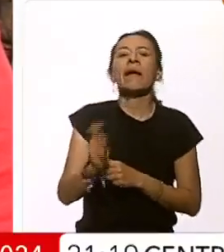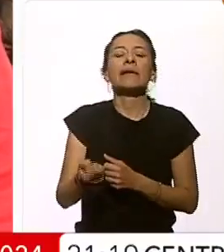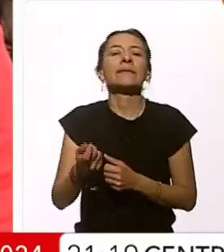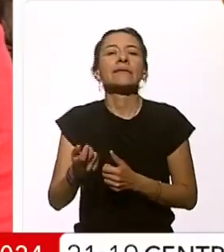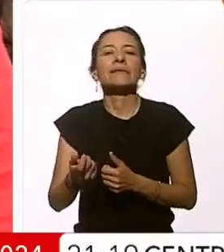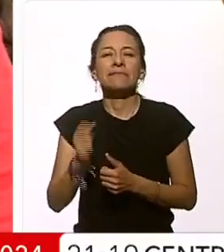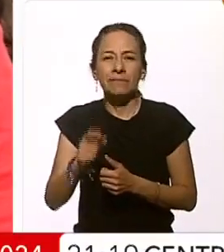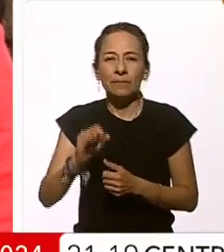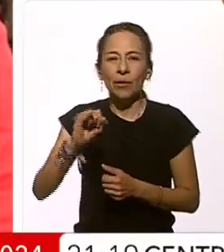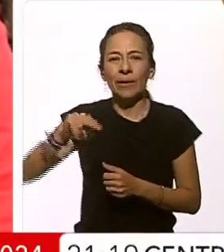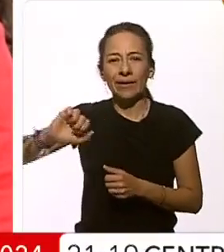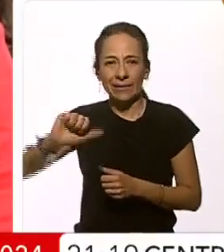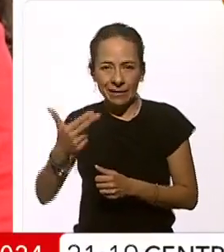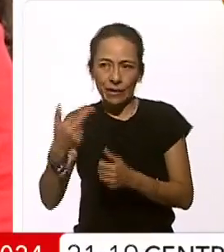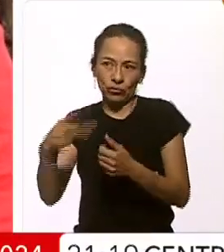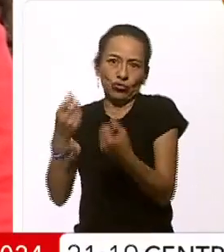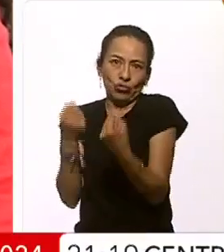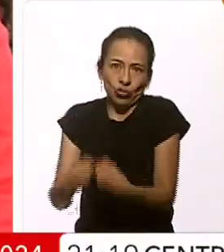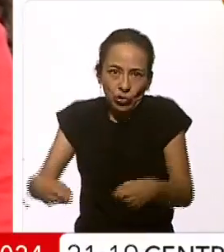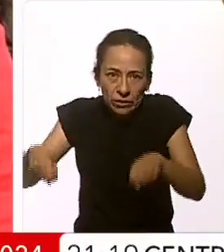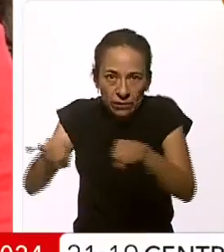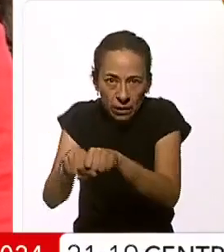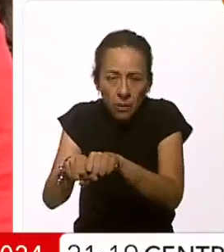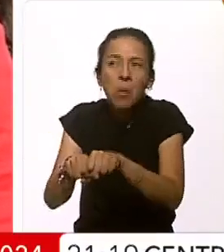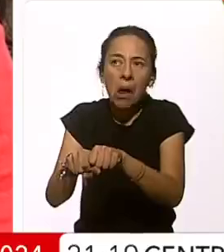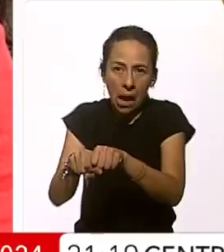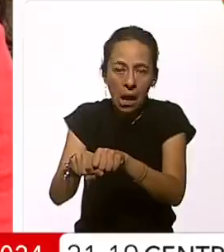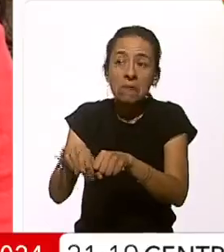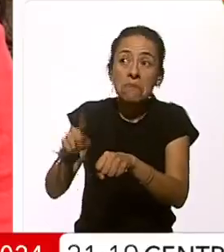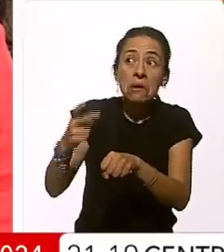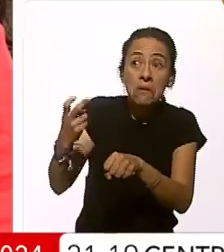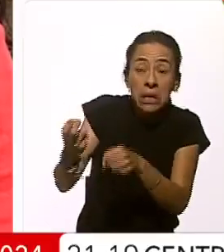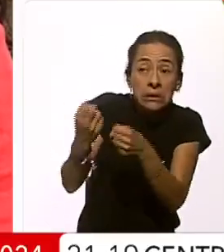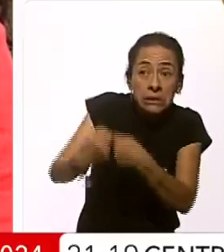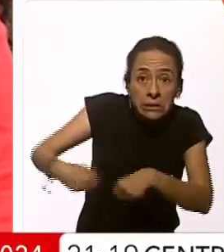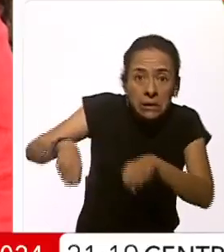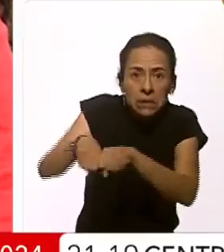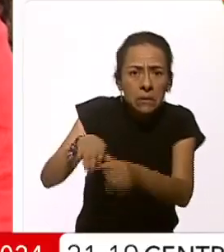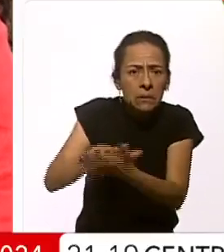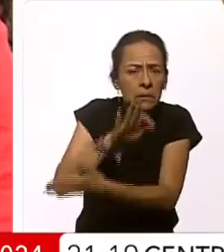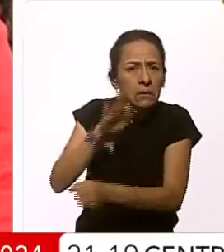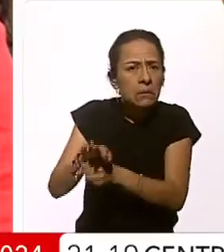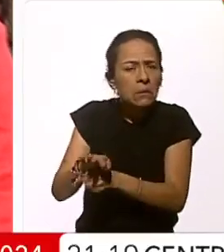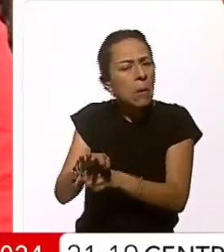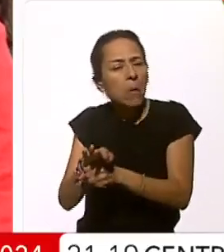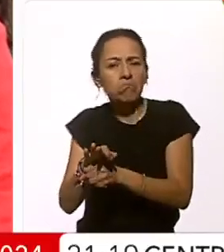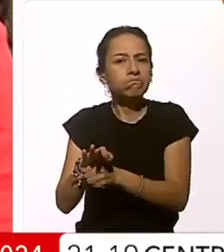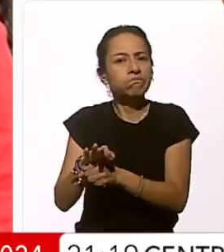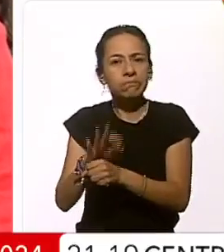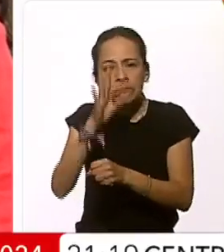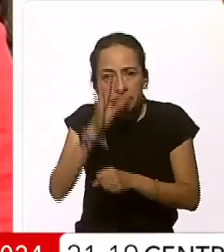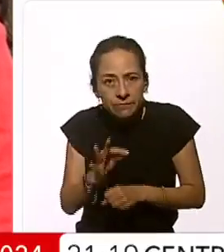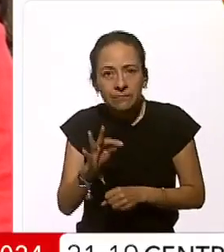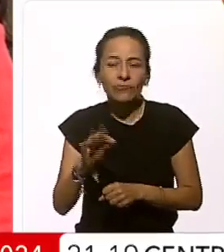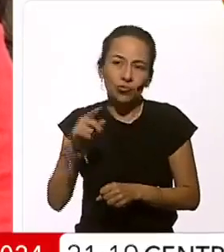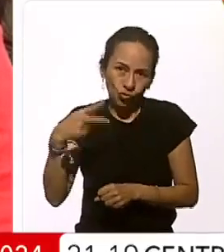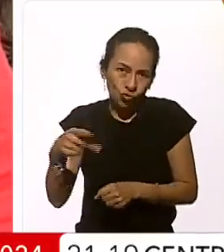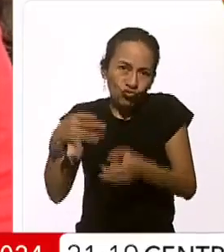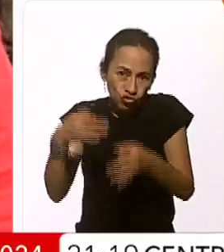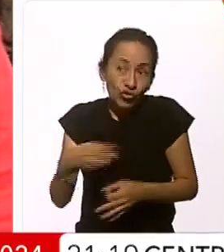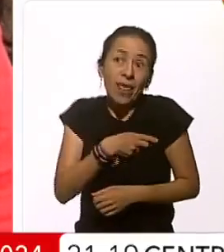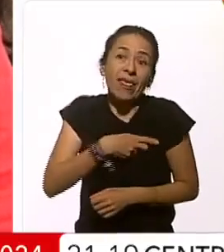seguro que tenía el INAH, aunque no respondió el seguro con la responsabilidad que debería haber